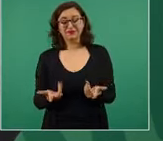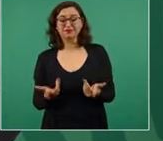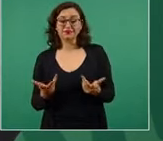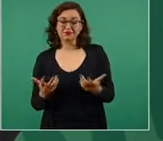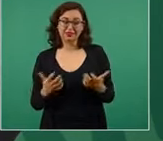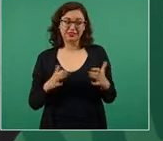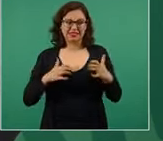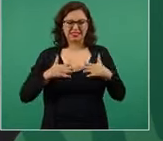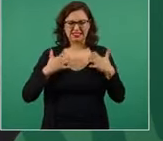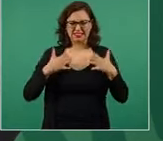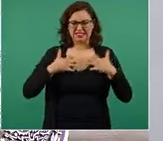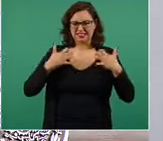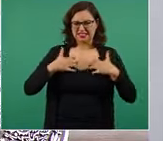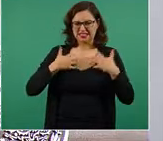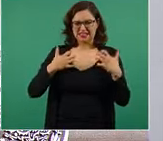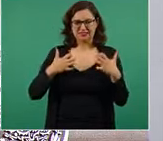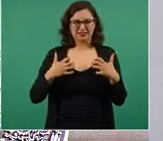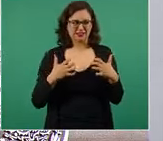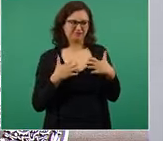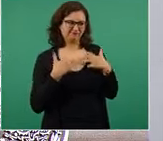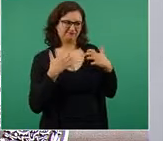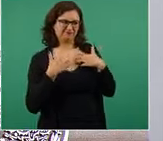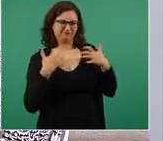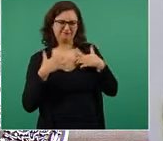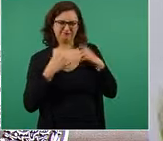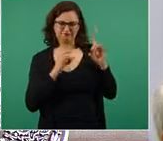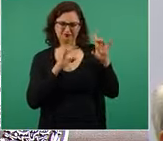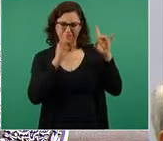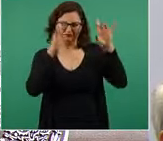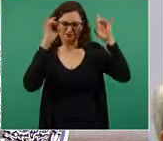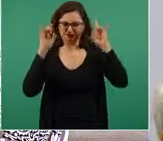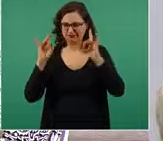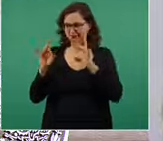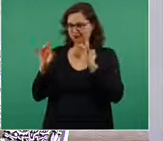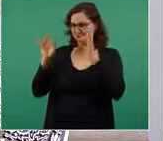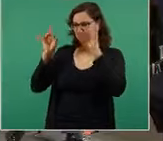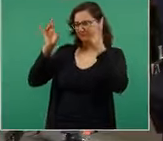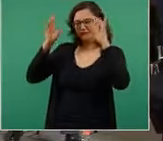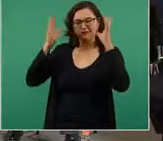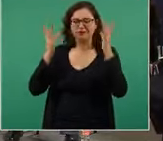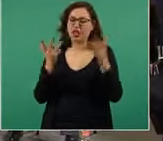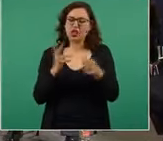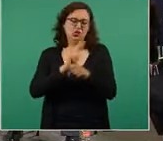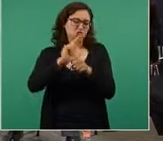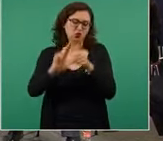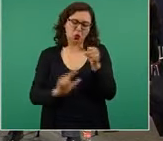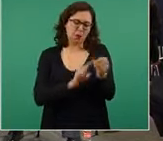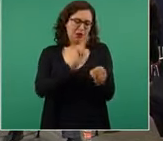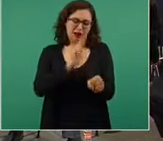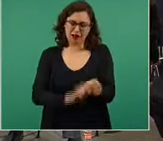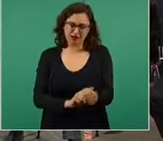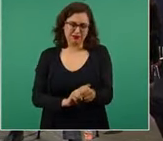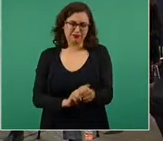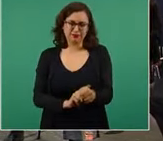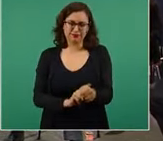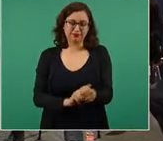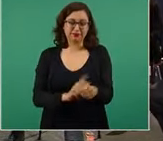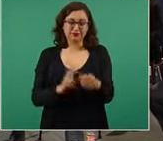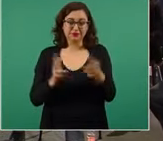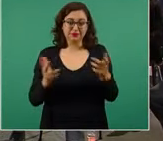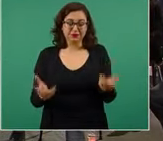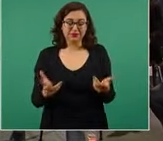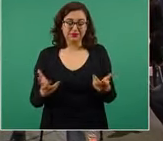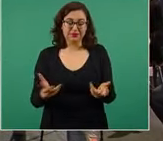altera el comportamiento público o se encienden